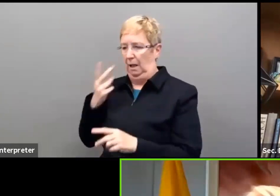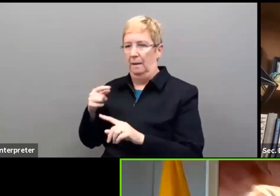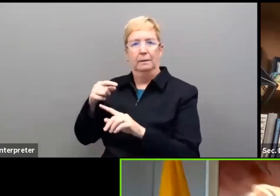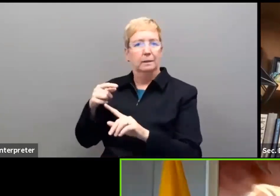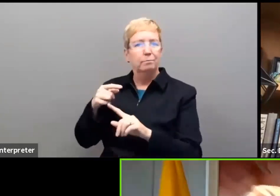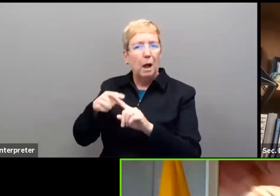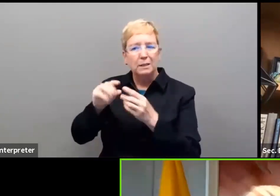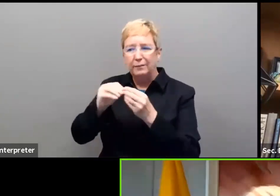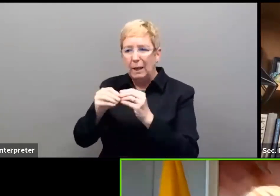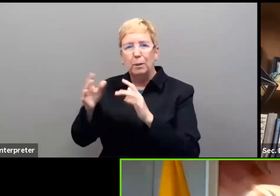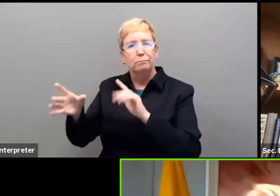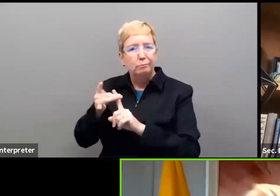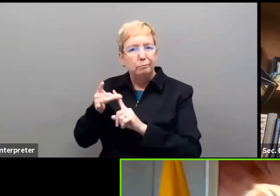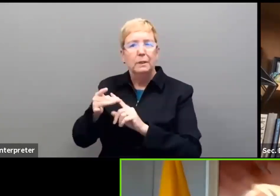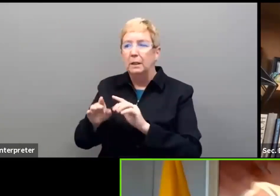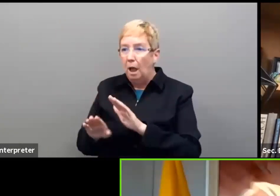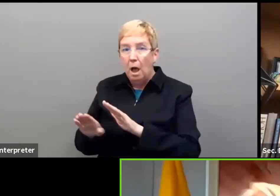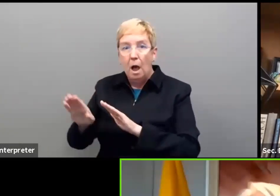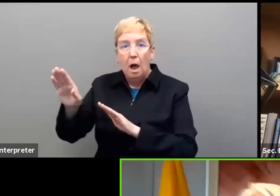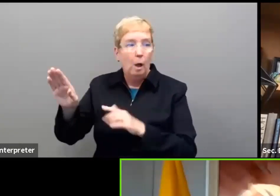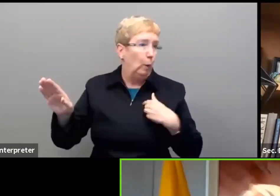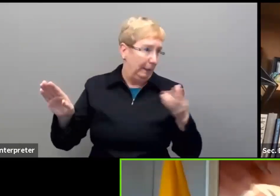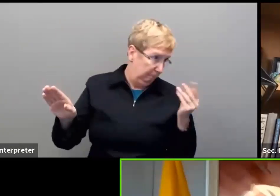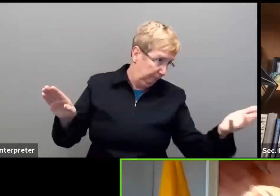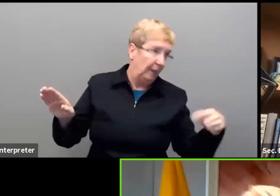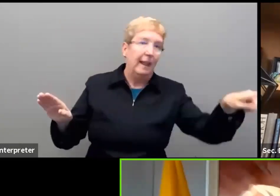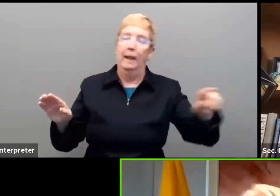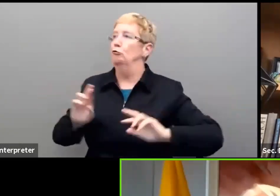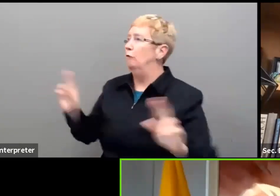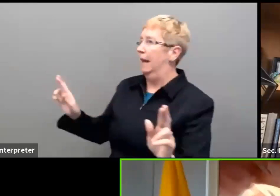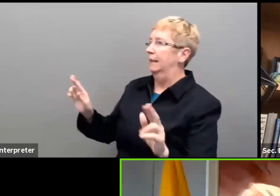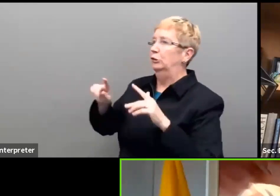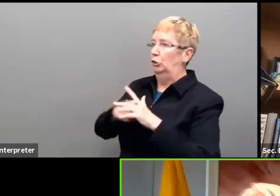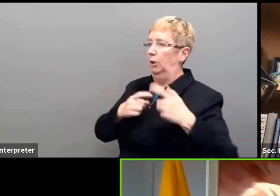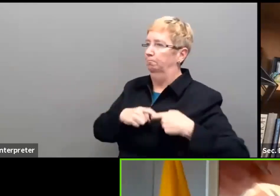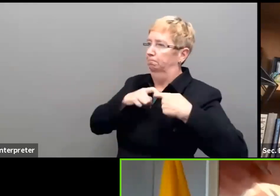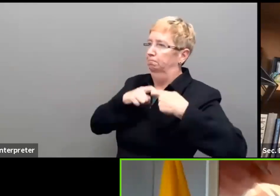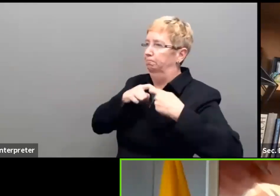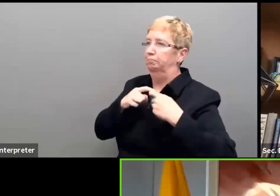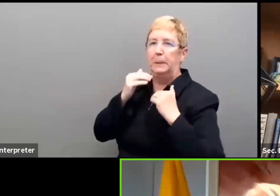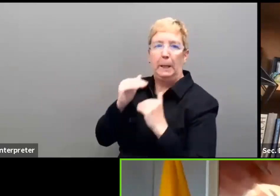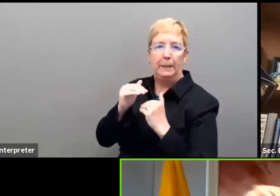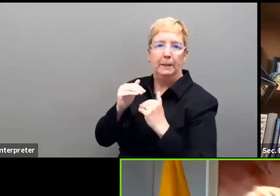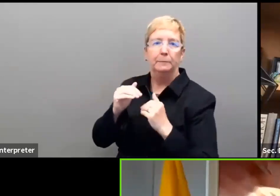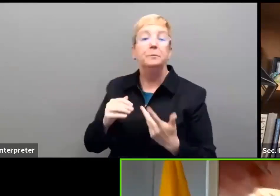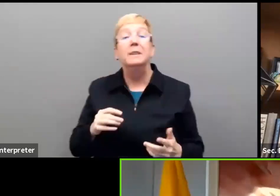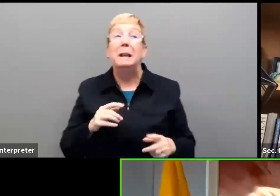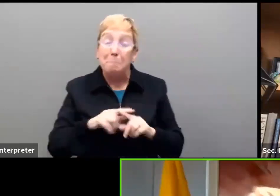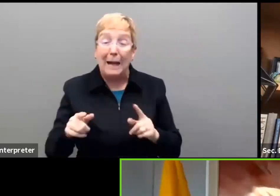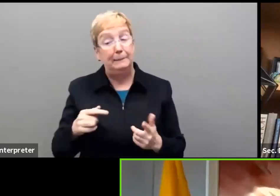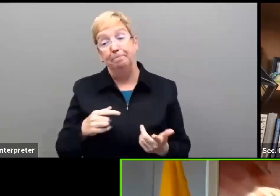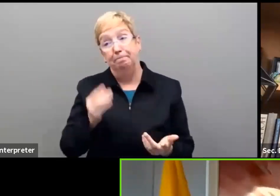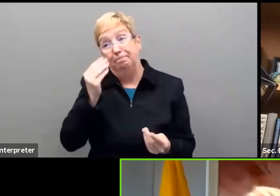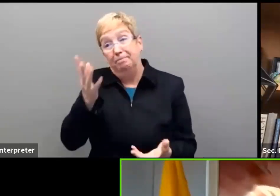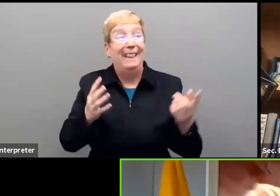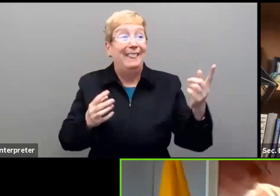siguiendo los protocolos que hicimos cuando vimos las tasas de positividad tan altas. Ellos mismos